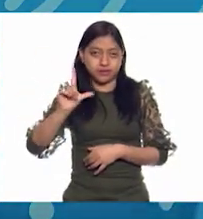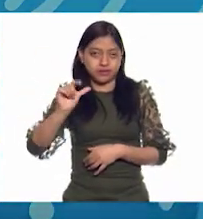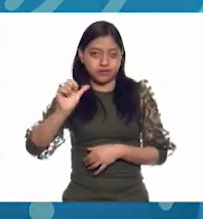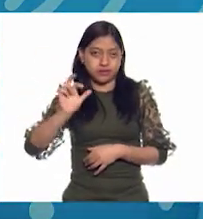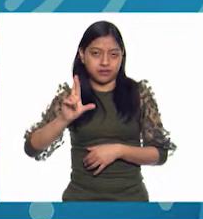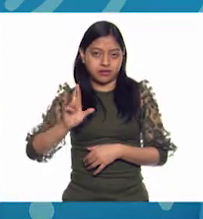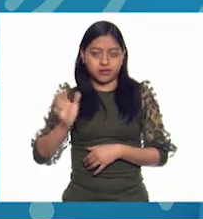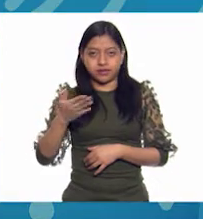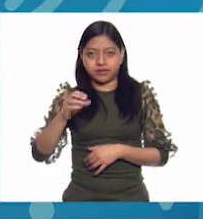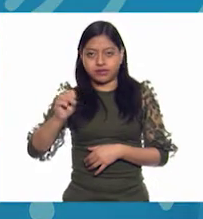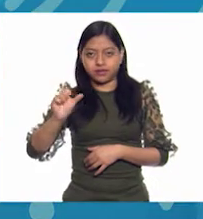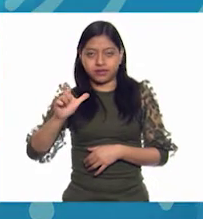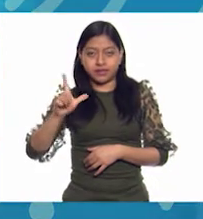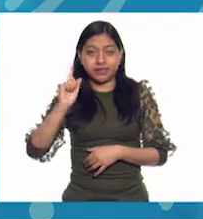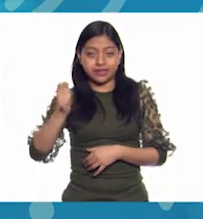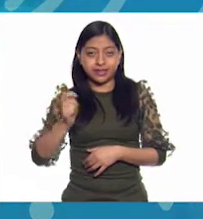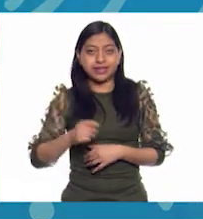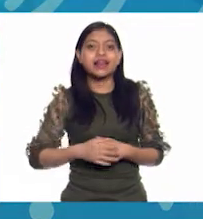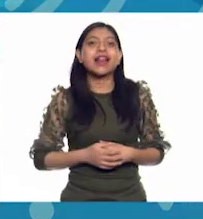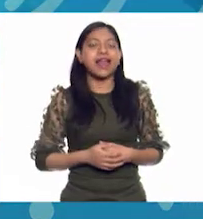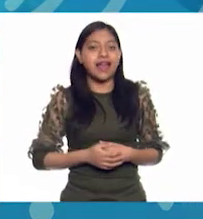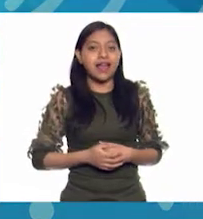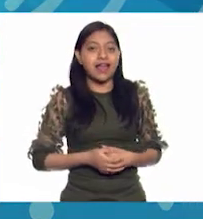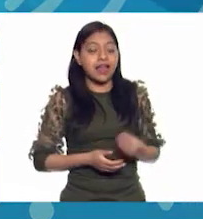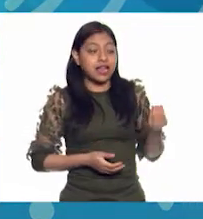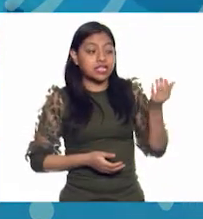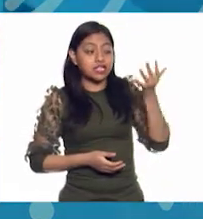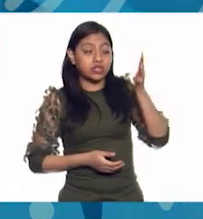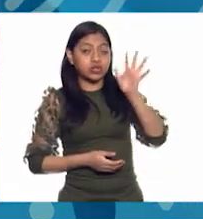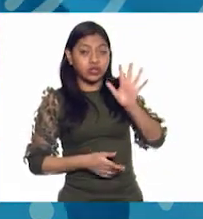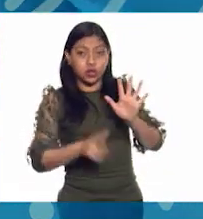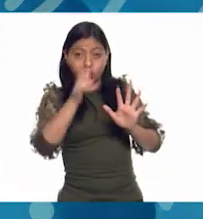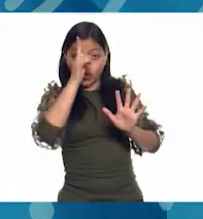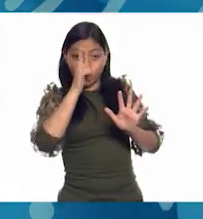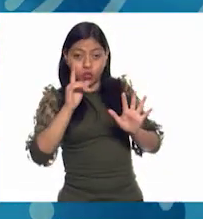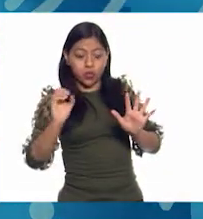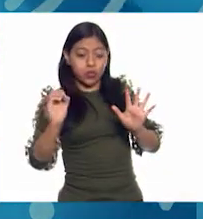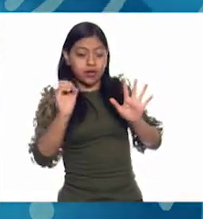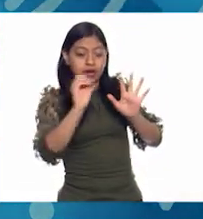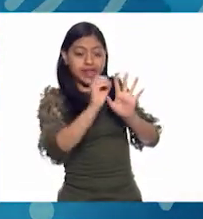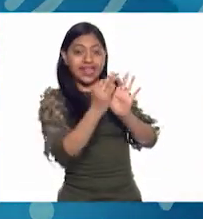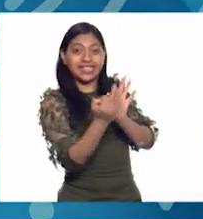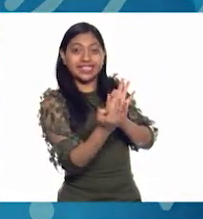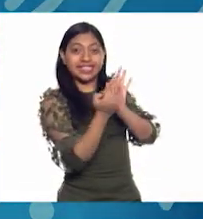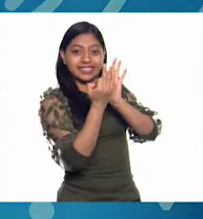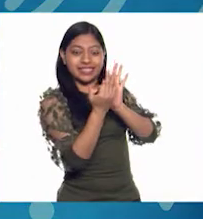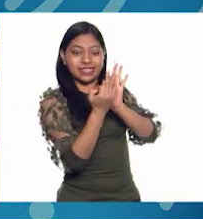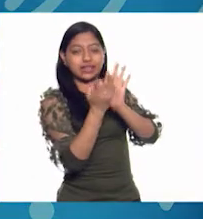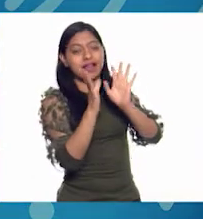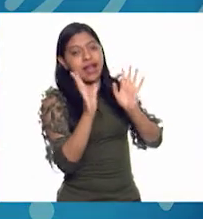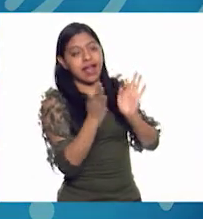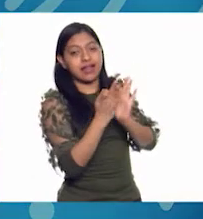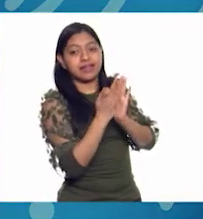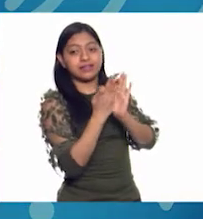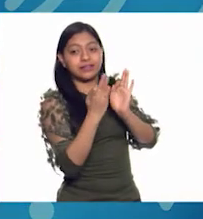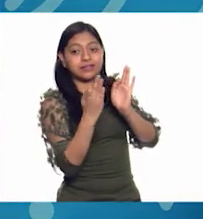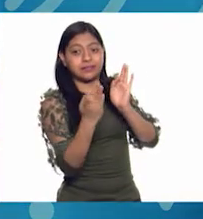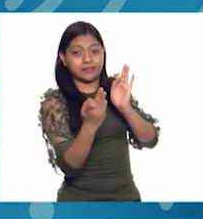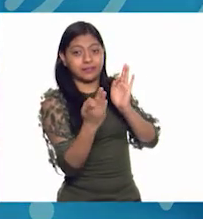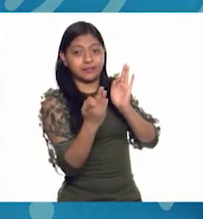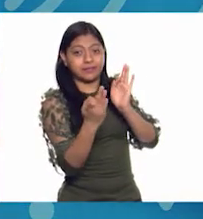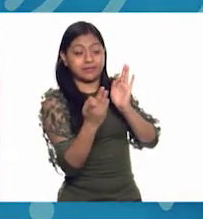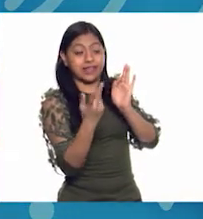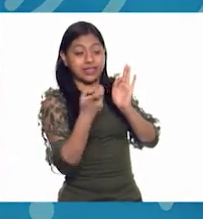la luna llega a estar frente al sol. Pero debido a la diferencia de distancias entre la luna, la Tierra y el